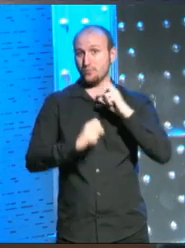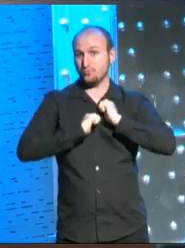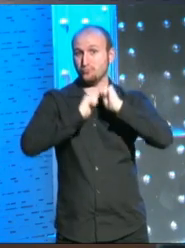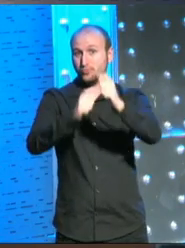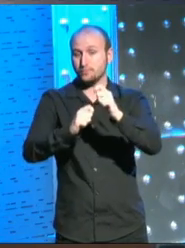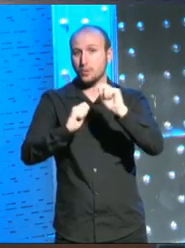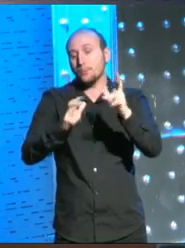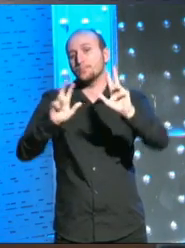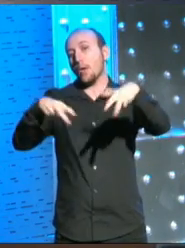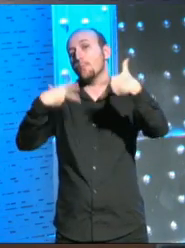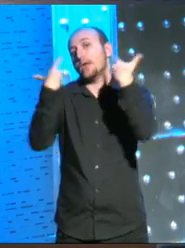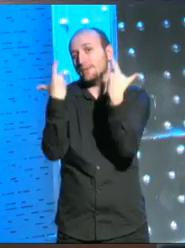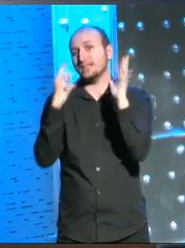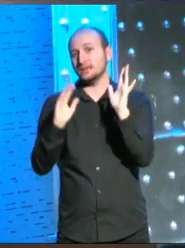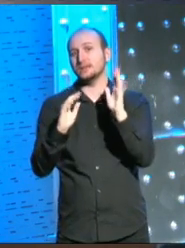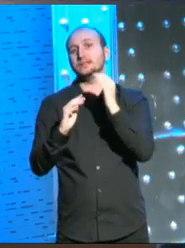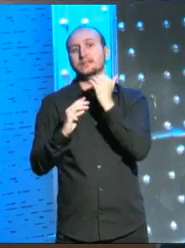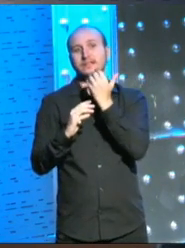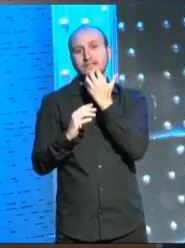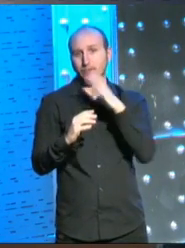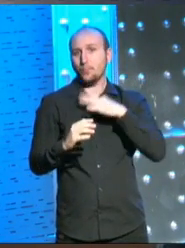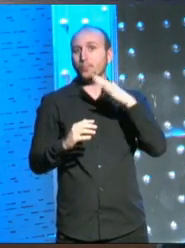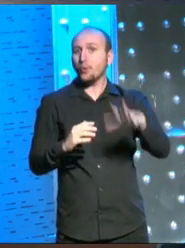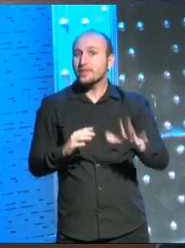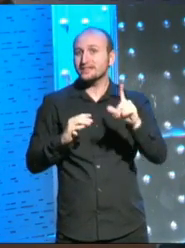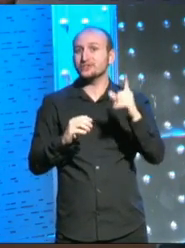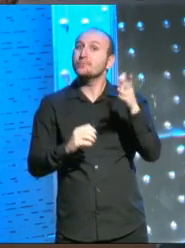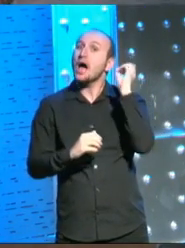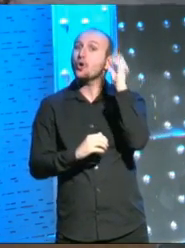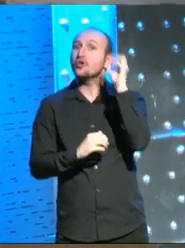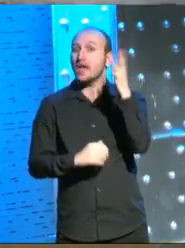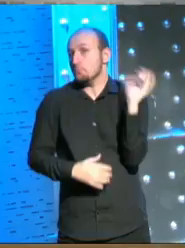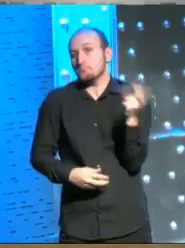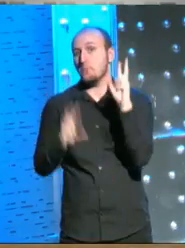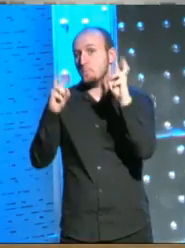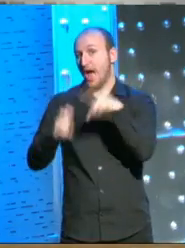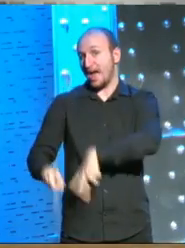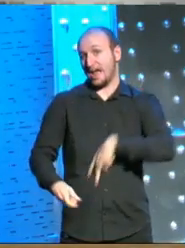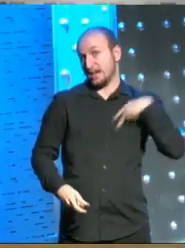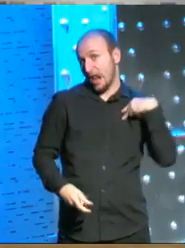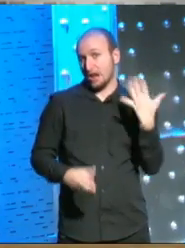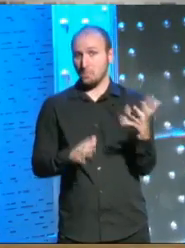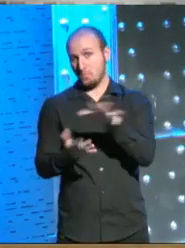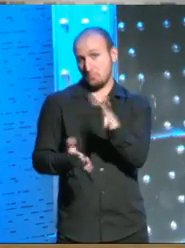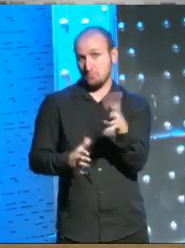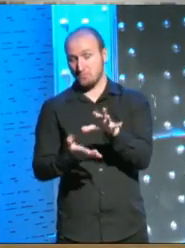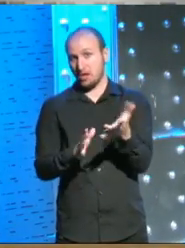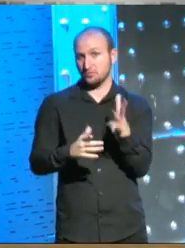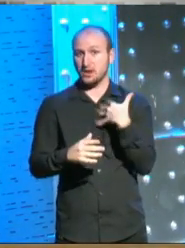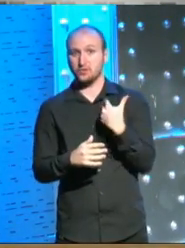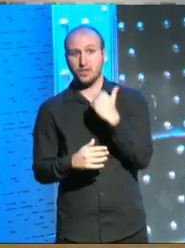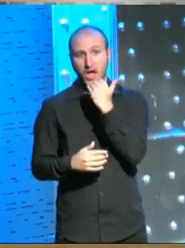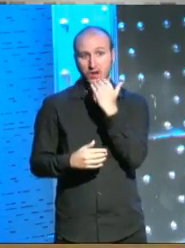permiten el símil cinematográfico, es una charla en plano general, no en primeros planos, porque si fuese en primeros